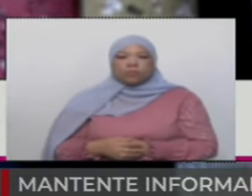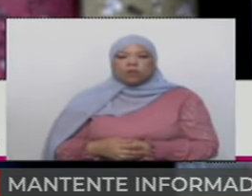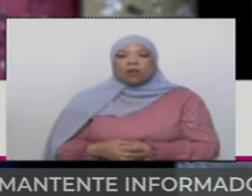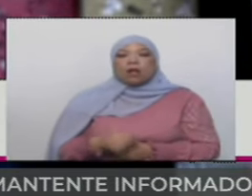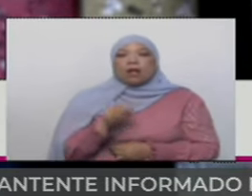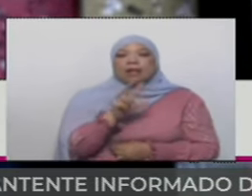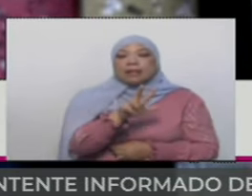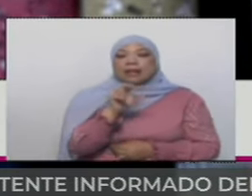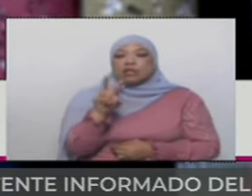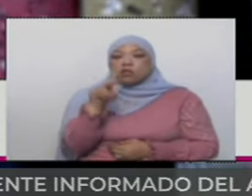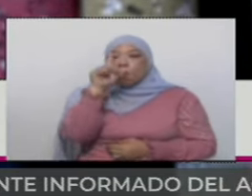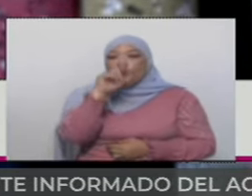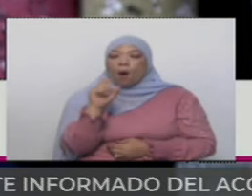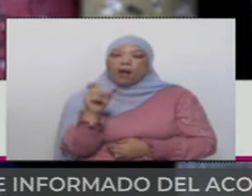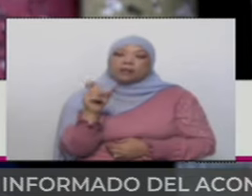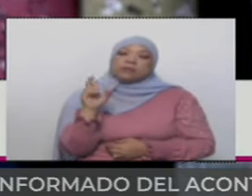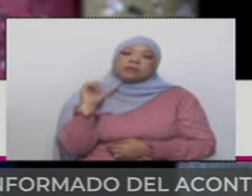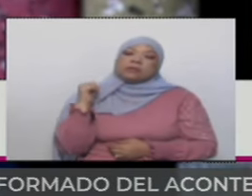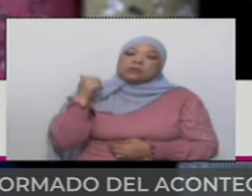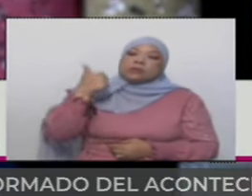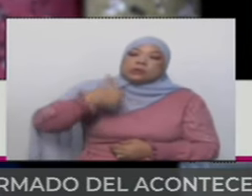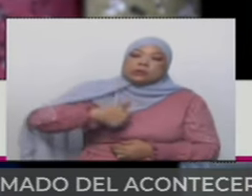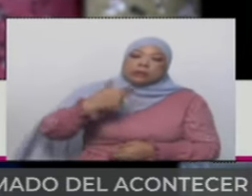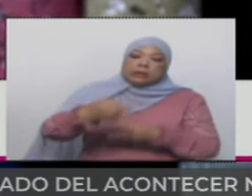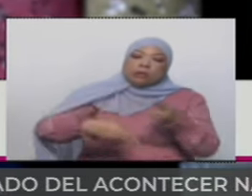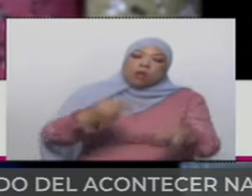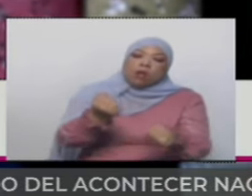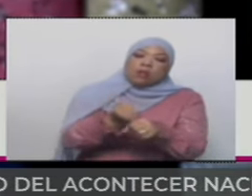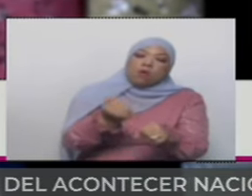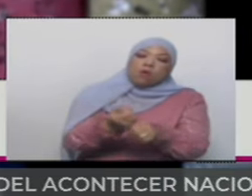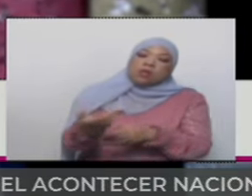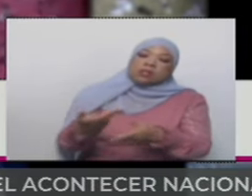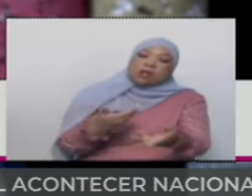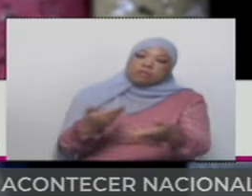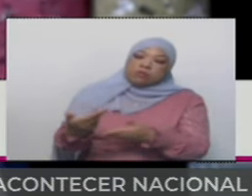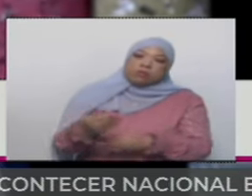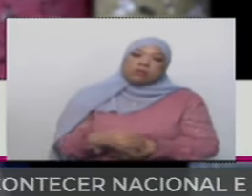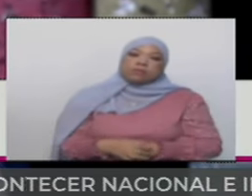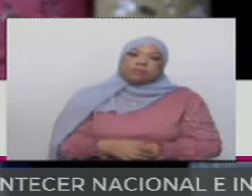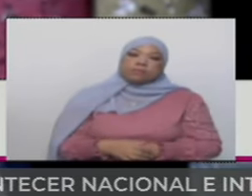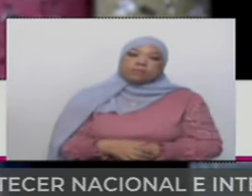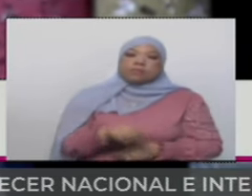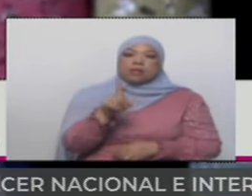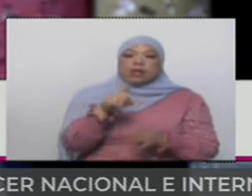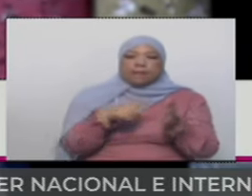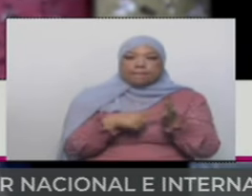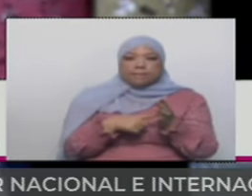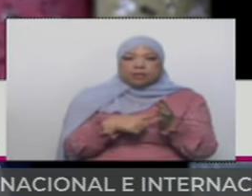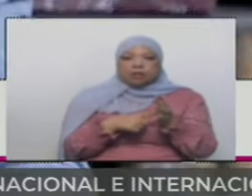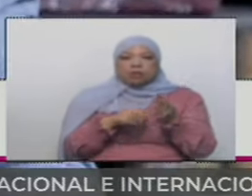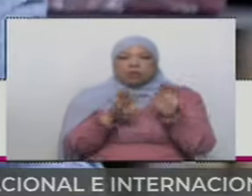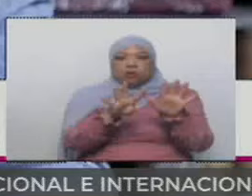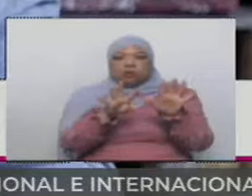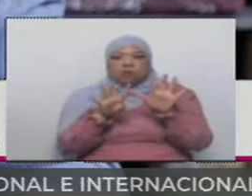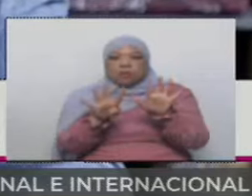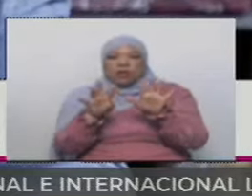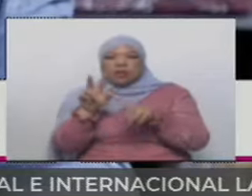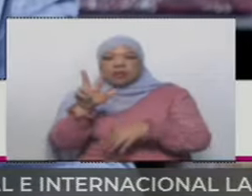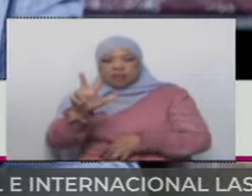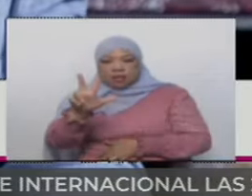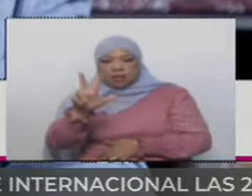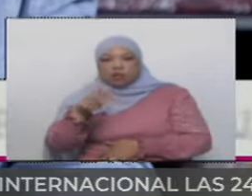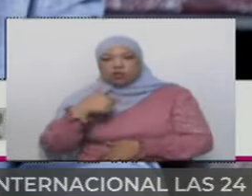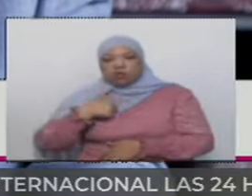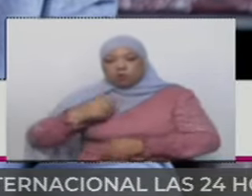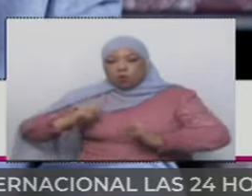aquí en el metro. Y ¿32? 32 años de servicio. ¿Tú entraste en el 92? En el 93. Yo entré en el 91. En el